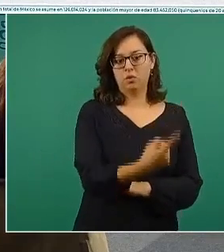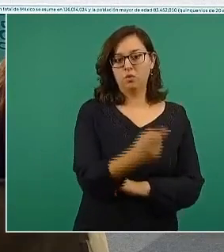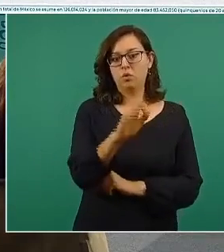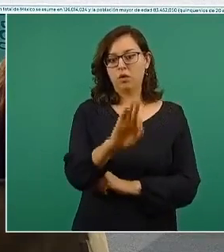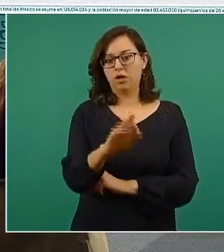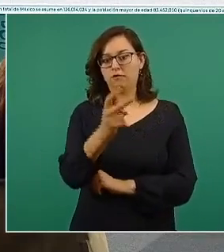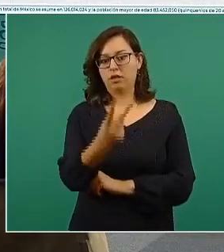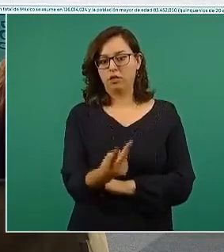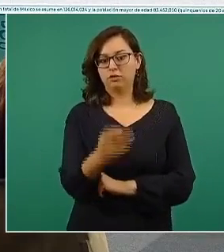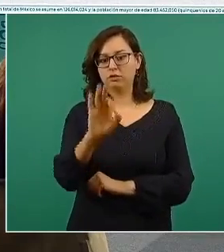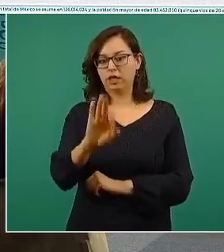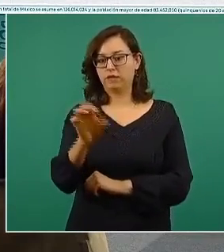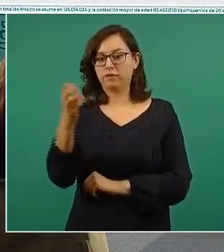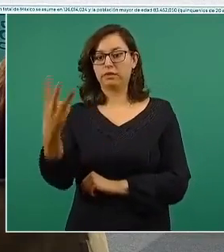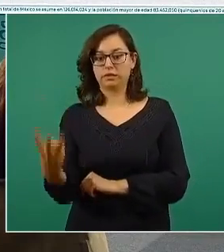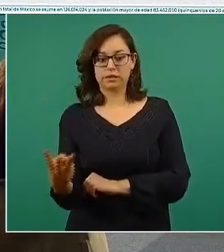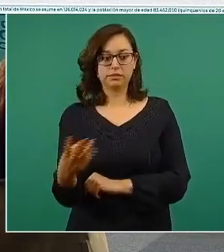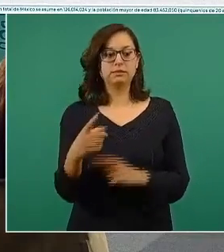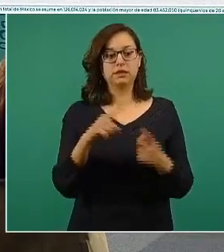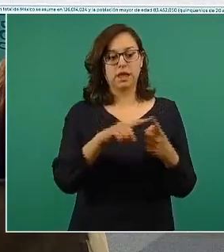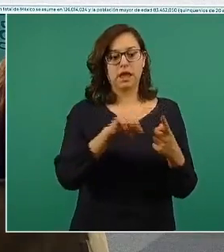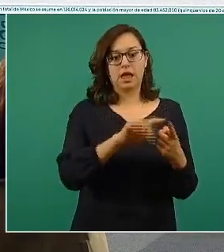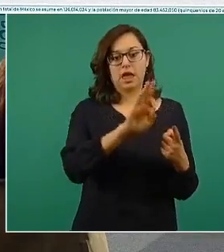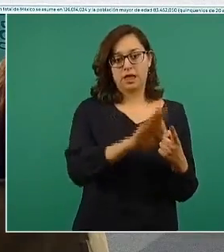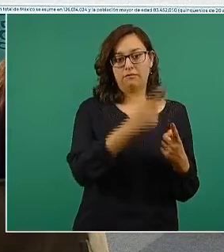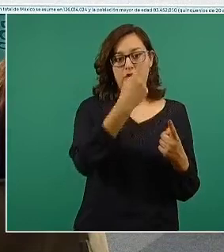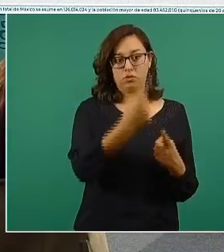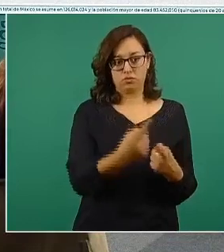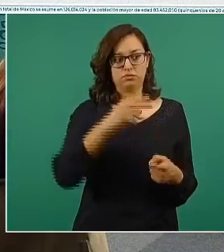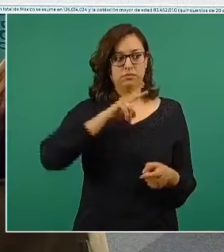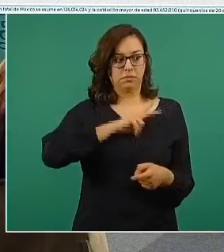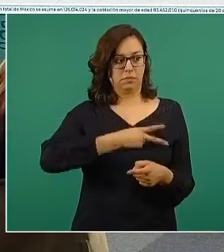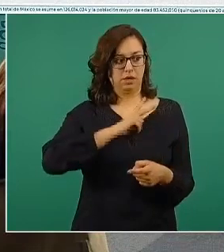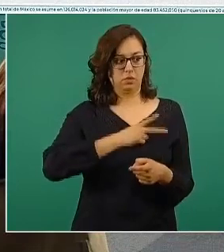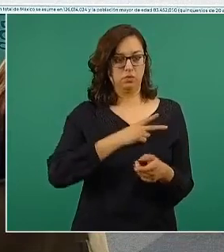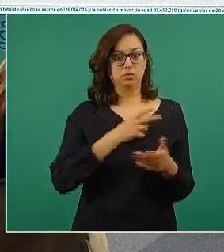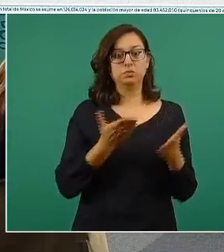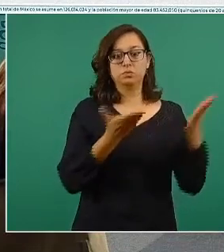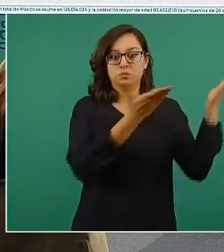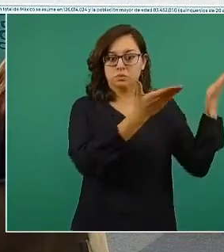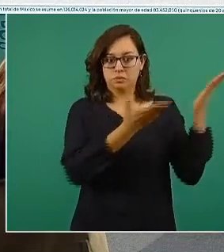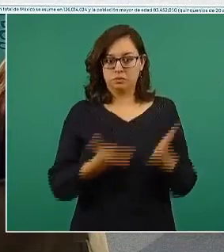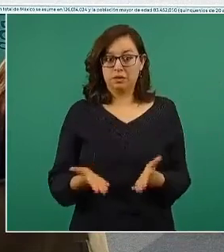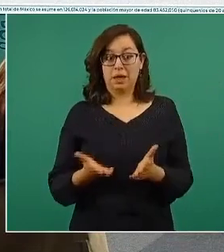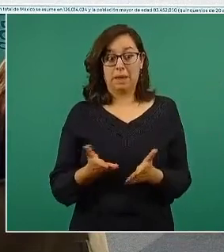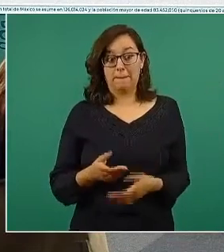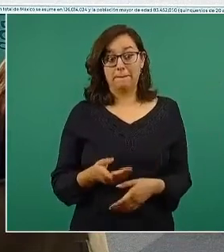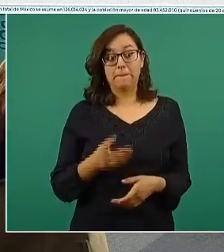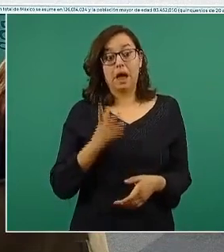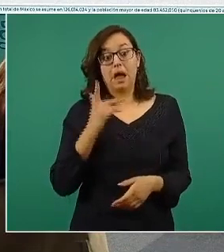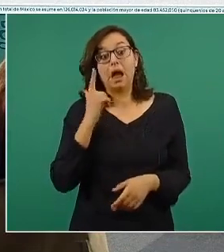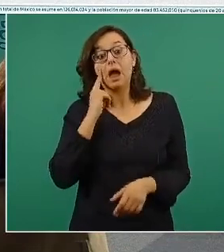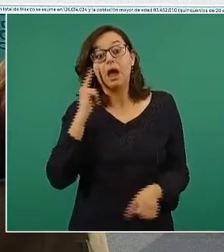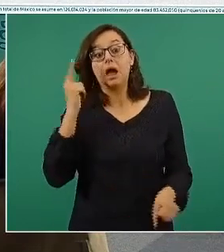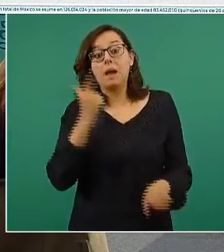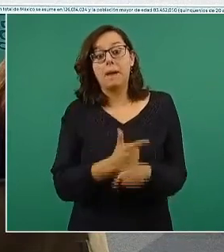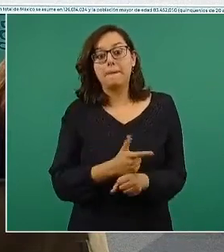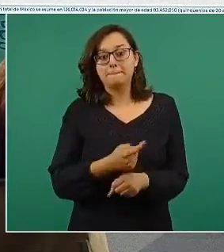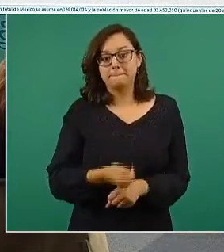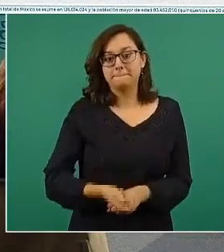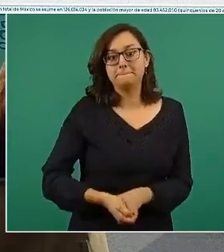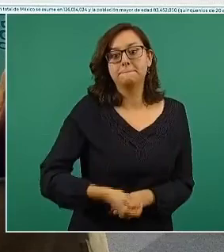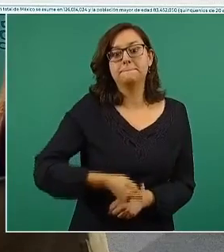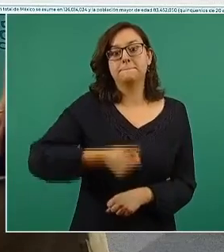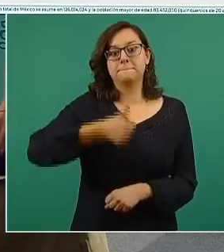determinado. La primera de ellas sería la importación y ocurriría obviamente cuando se confirmara el primer caso de COVID-19 en México, lo